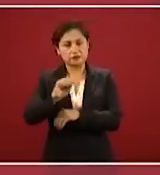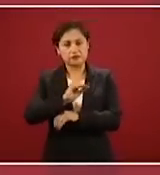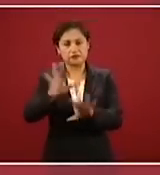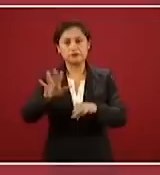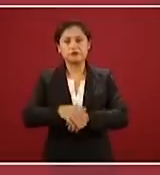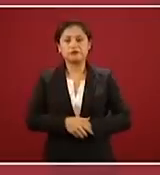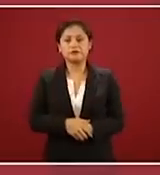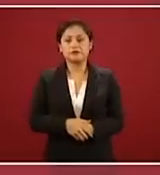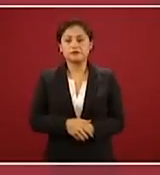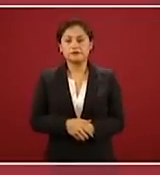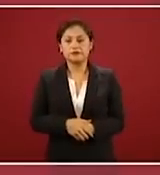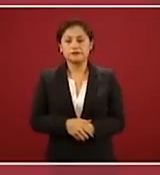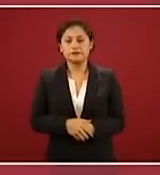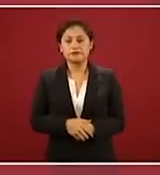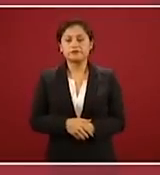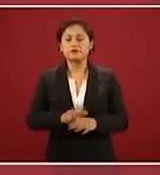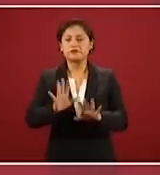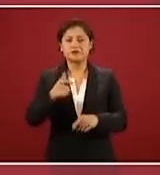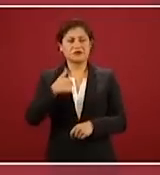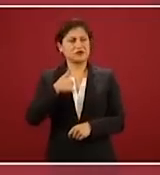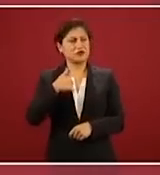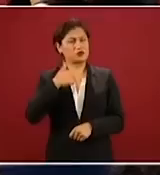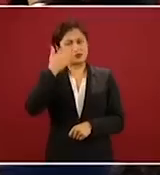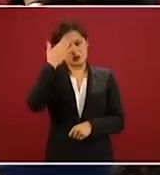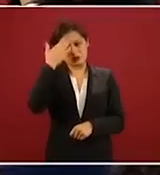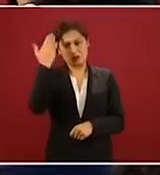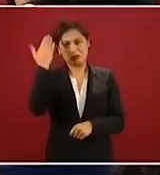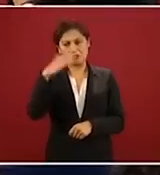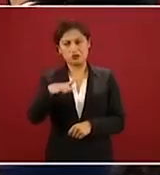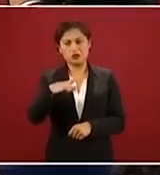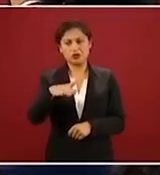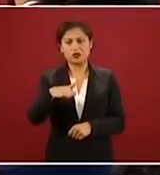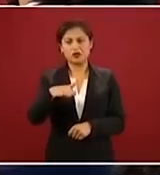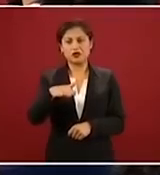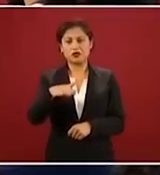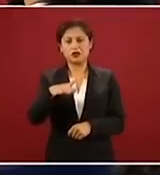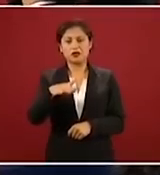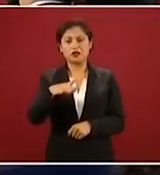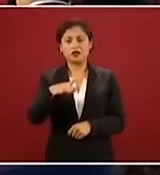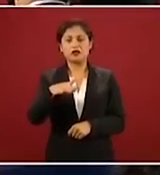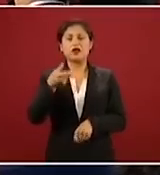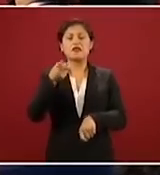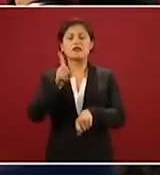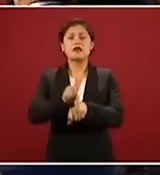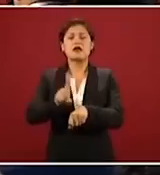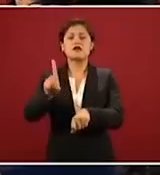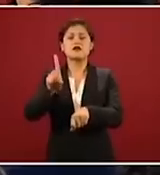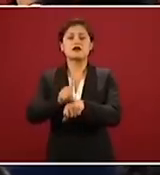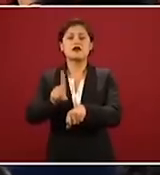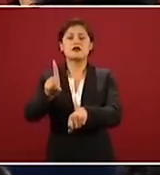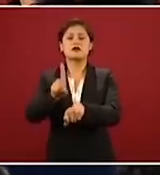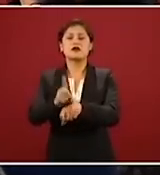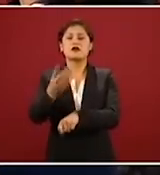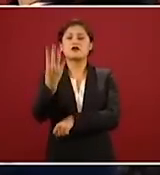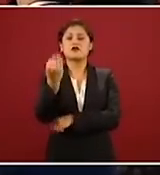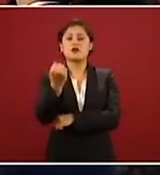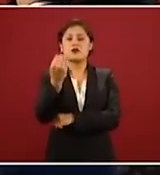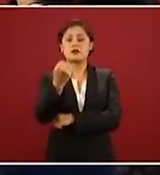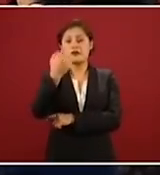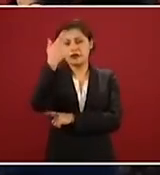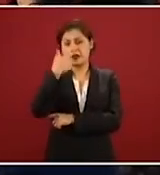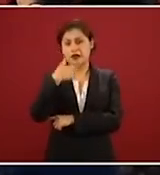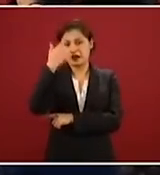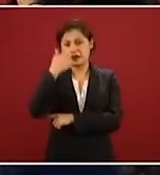Tengo también entendido que todos los días a las 9 de la noche se emite un boletín.